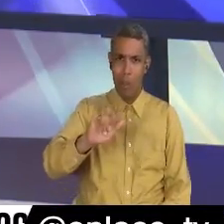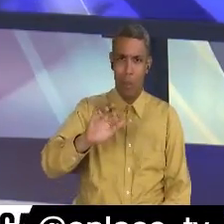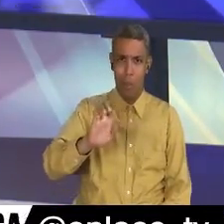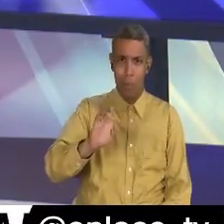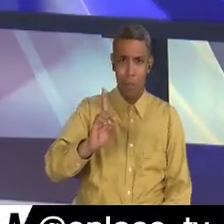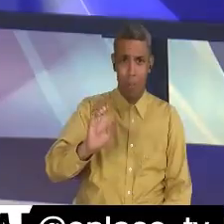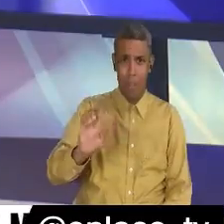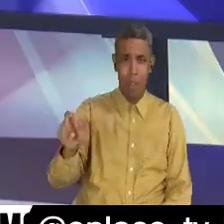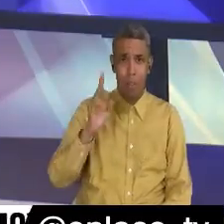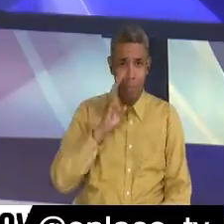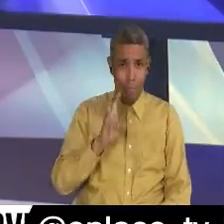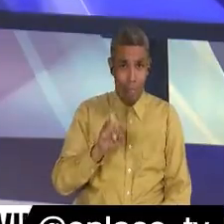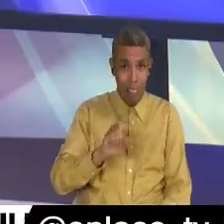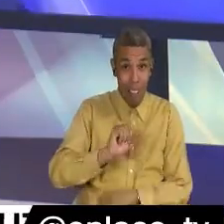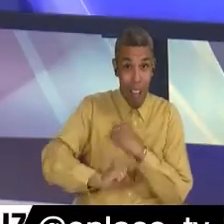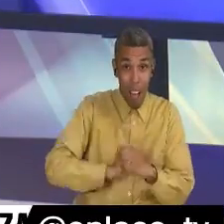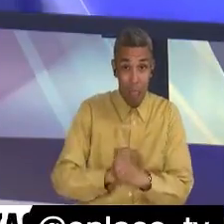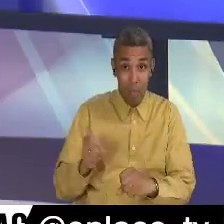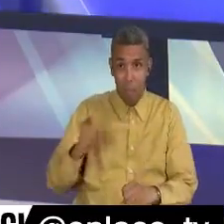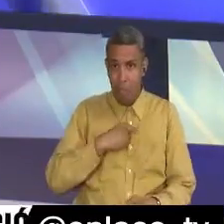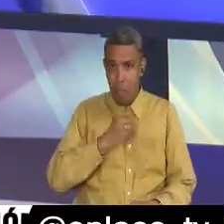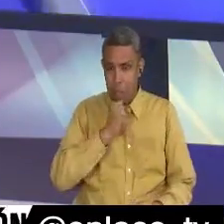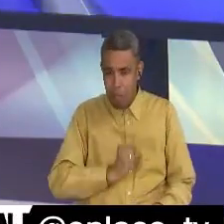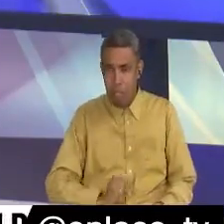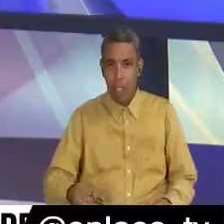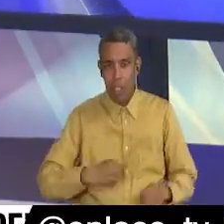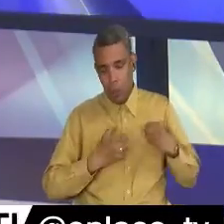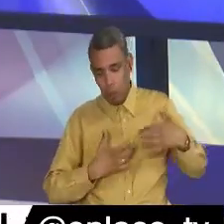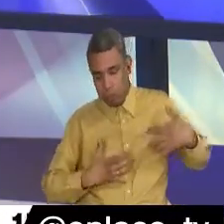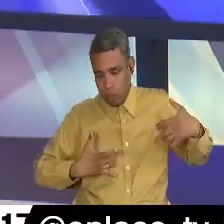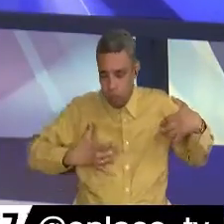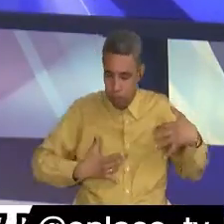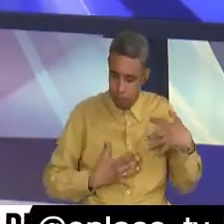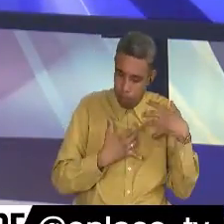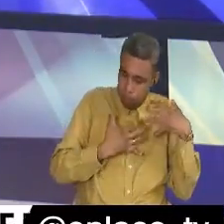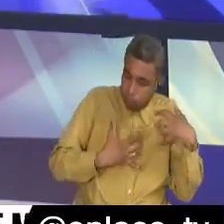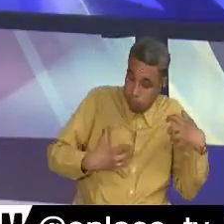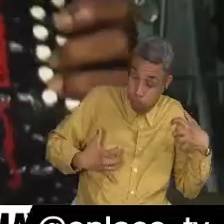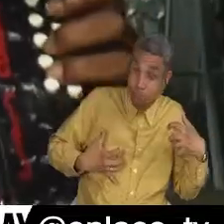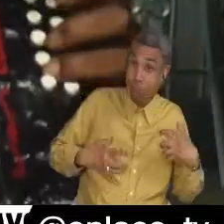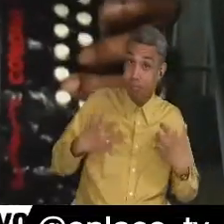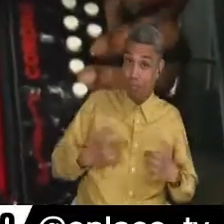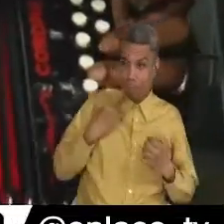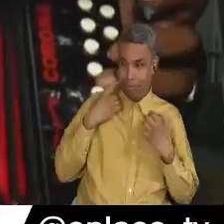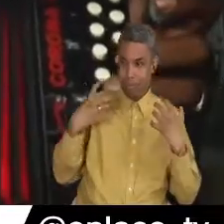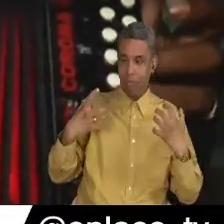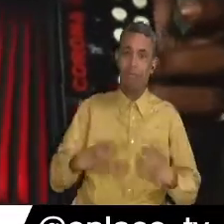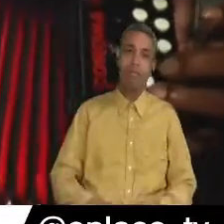aniversario 95 de la ciudad. El Poli le compuso una canción a esta tierra petrolera.